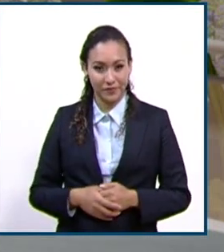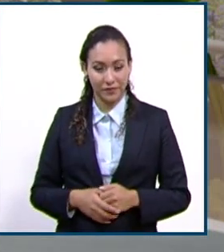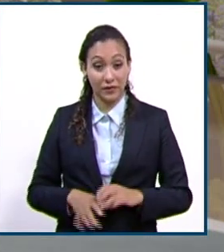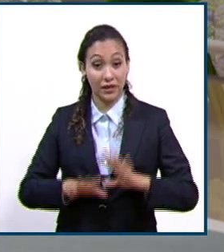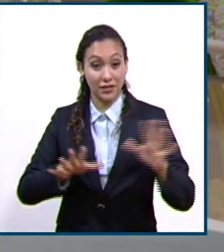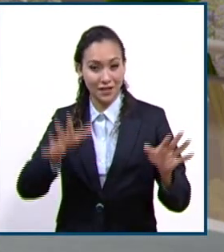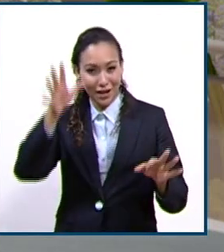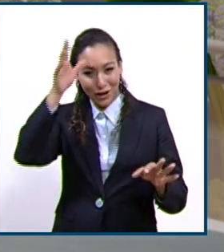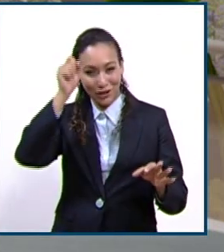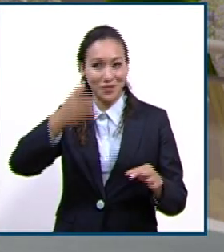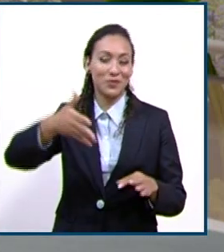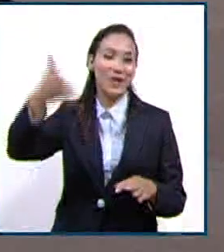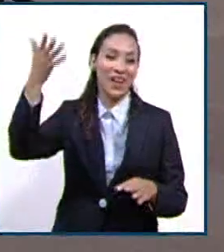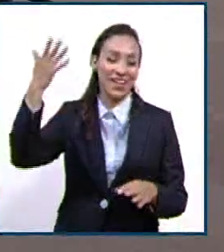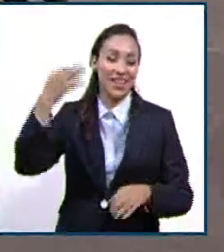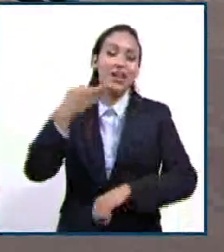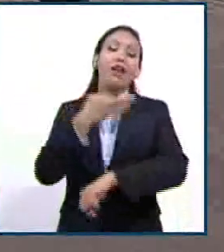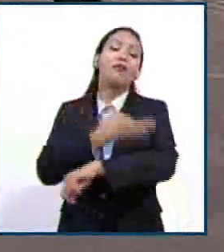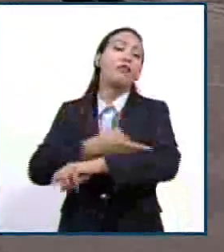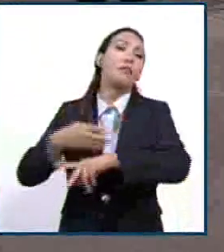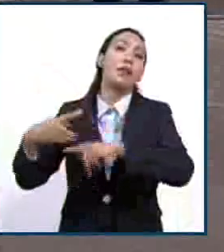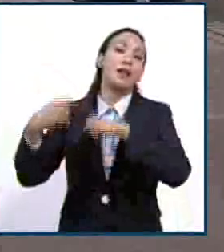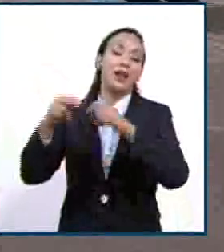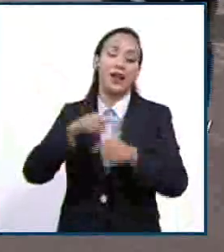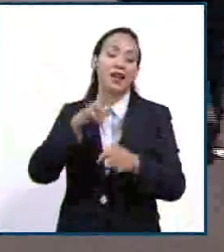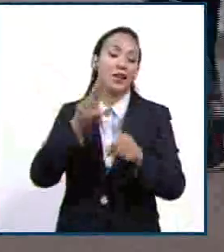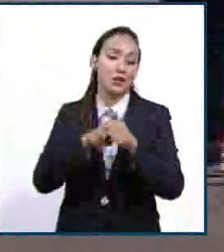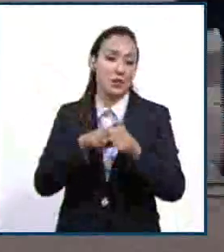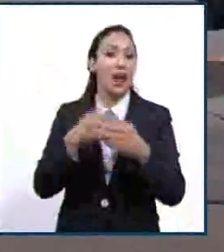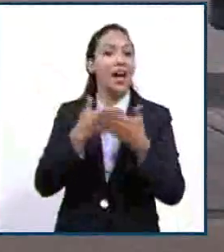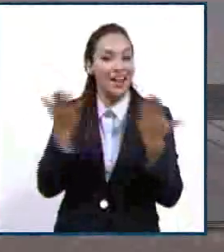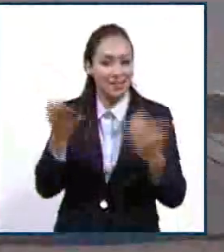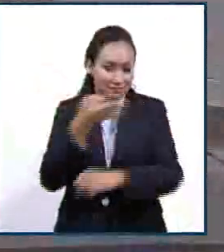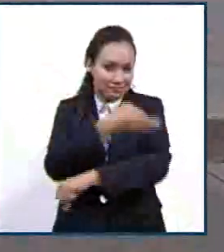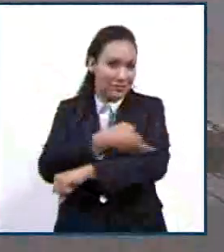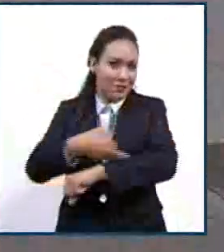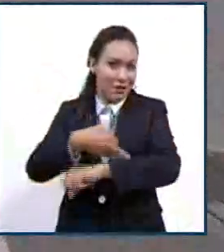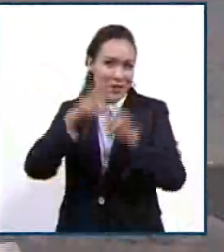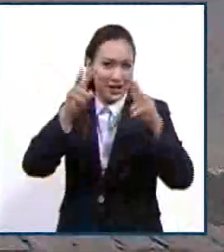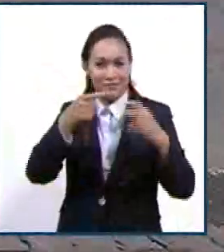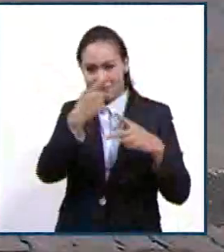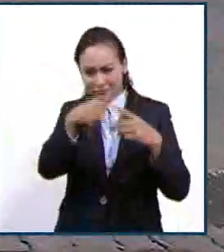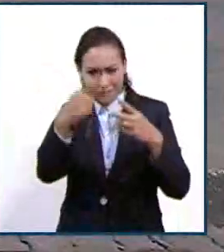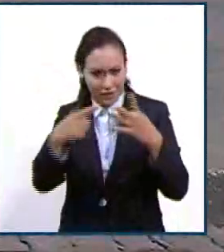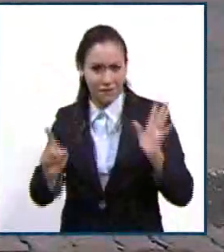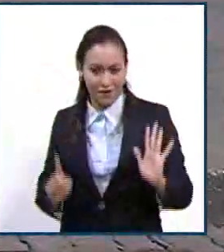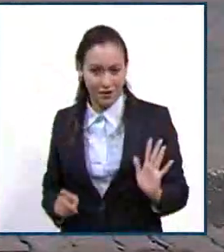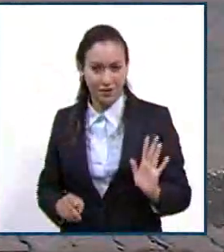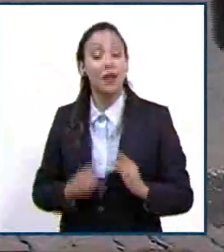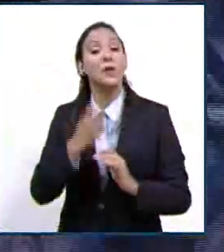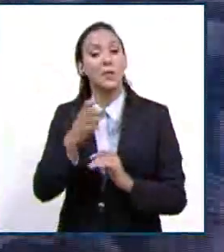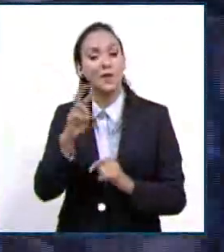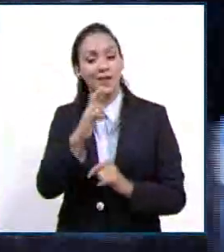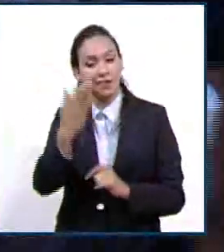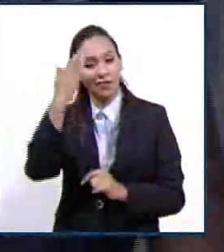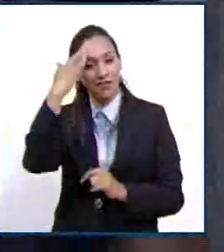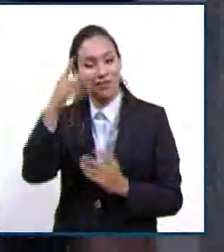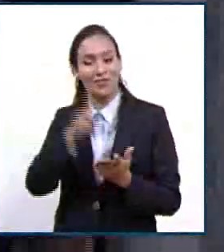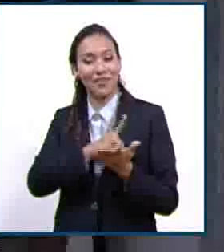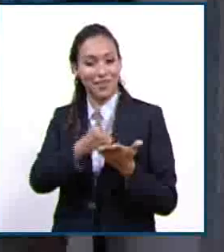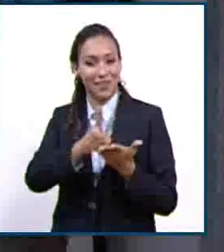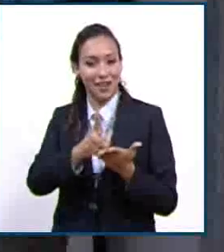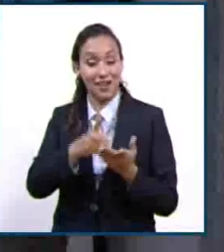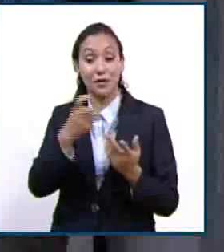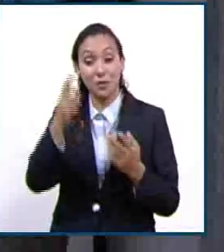familia tradicional y que hoy se reconocen otros tipos de familia, fue necesario ampliar el reconocimiento de derechos para este tipo